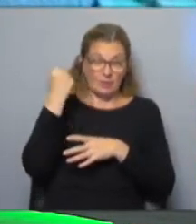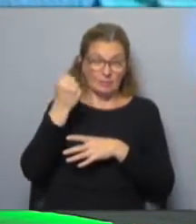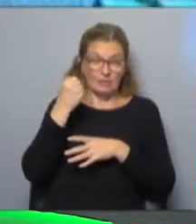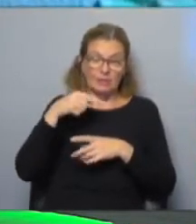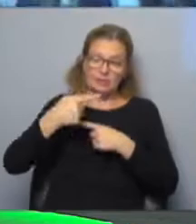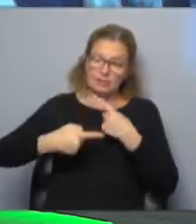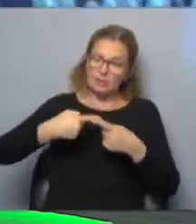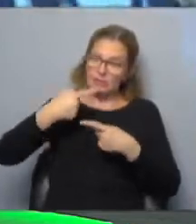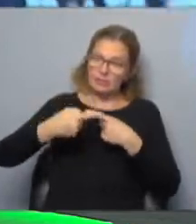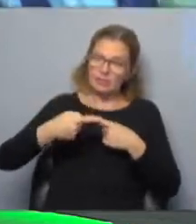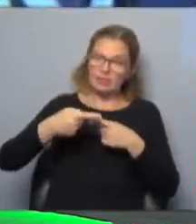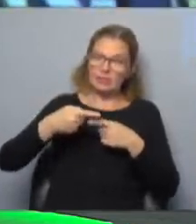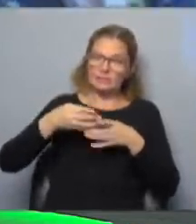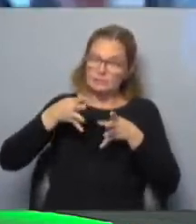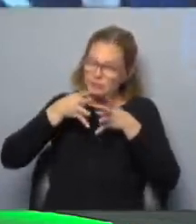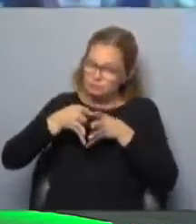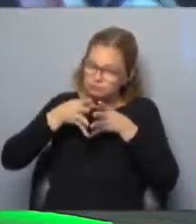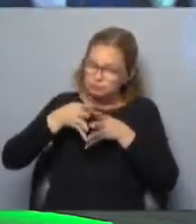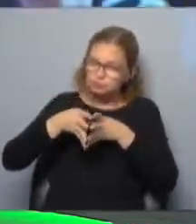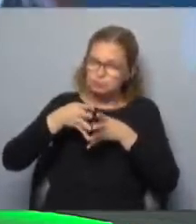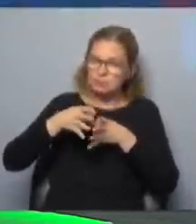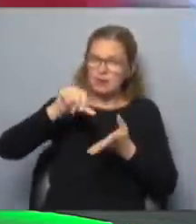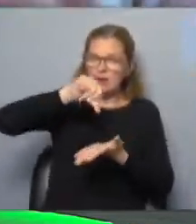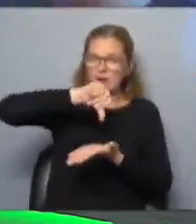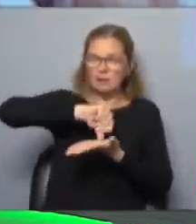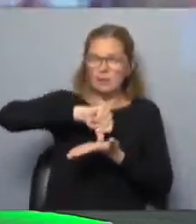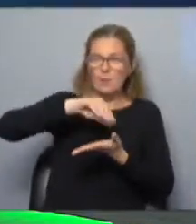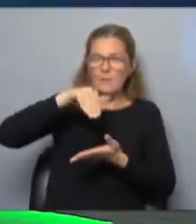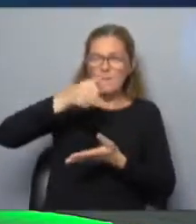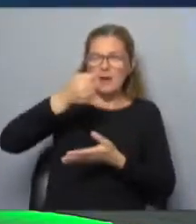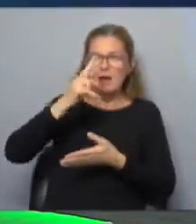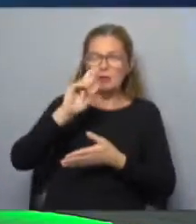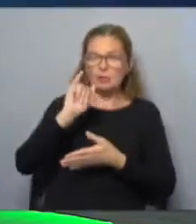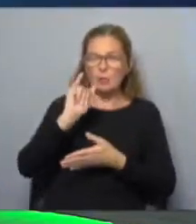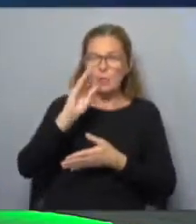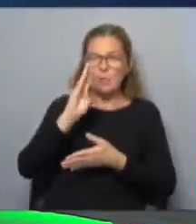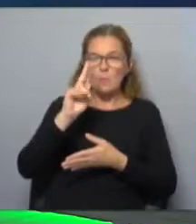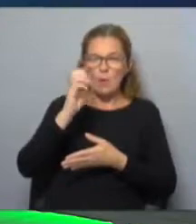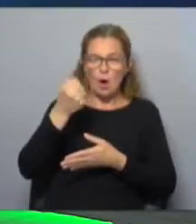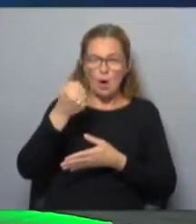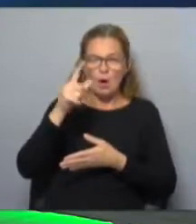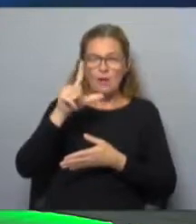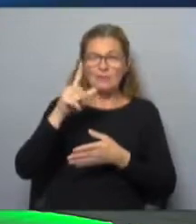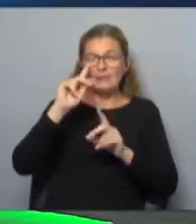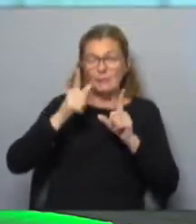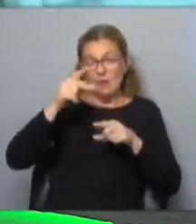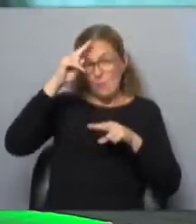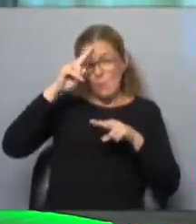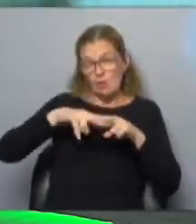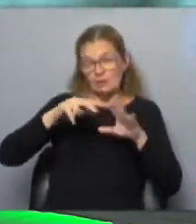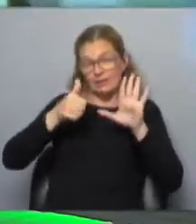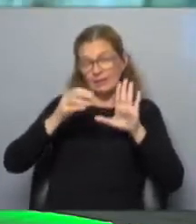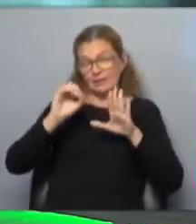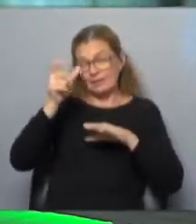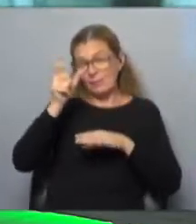asedio a la siderúrgica de Azovtal en la ciudad de Mariupol pero también se produjo la muerte de unas 60